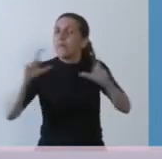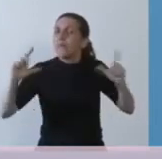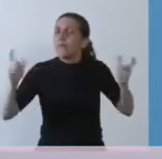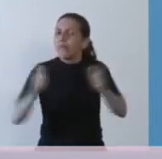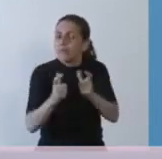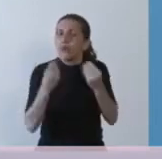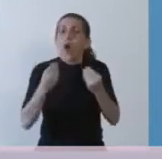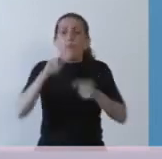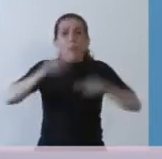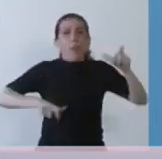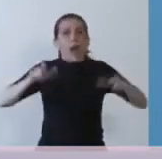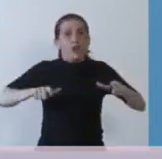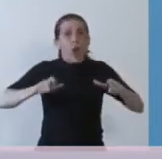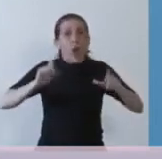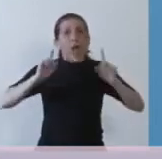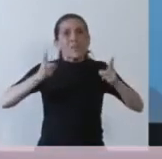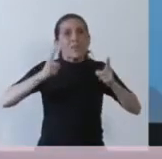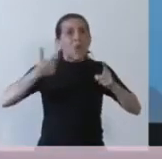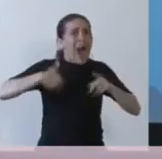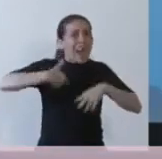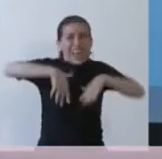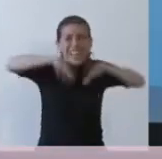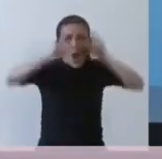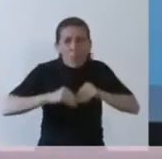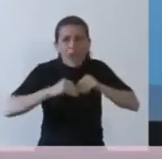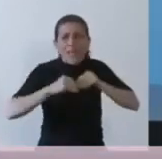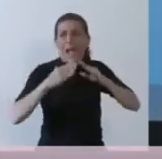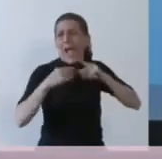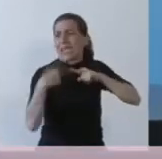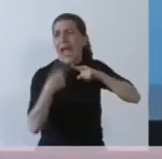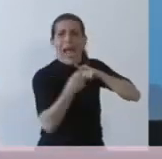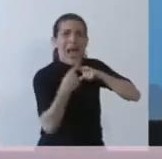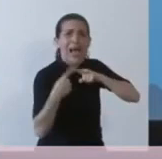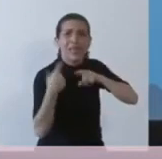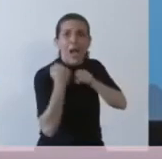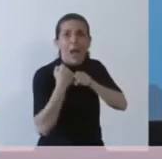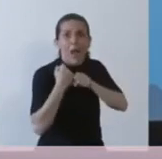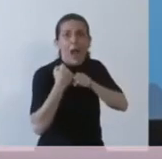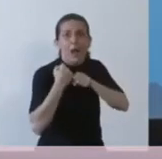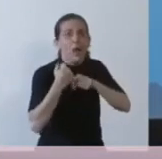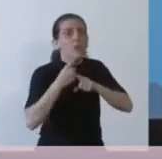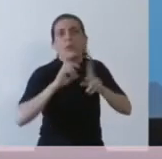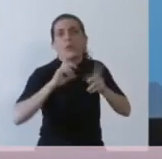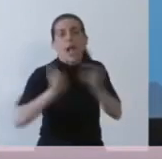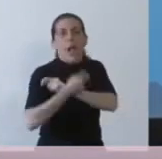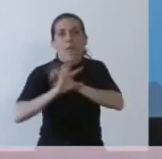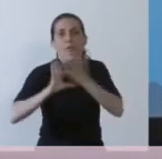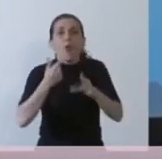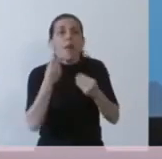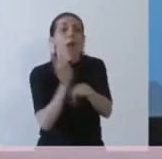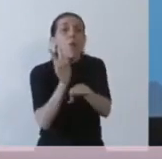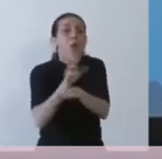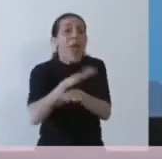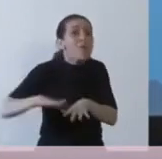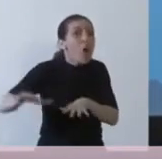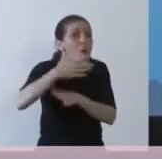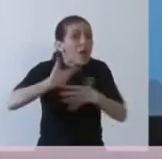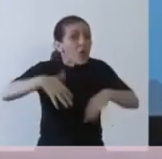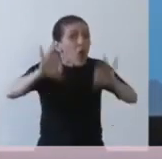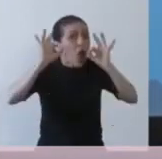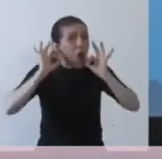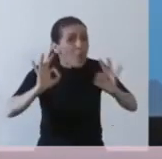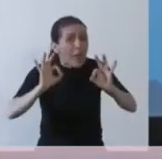circulación de las personas en el país esto es fundamental para el cuidado de la población es